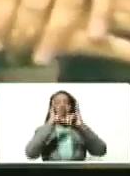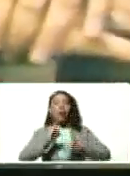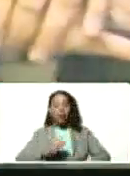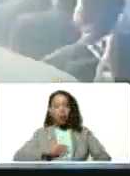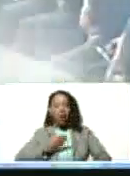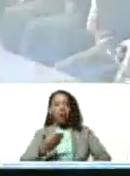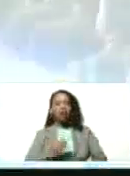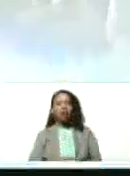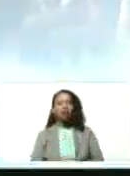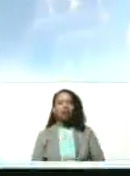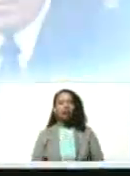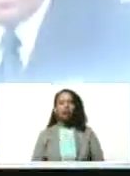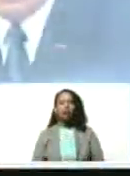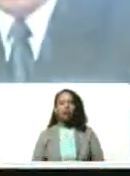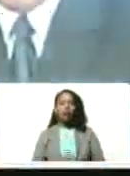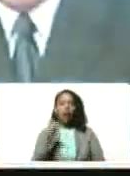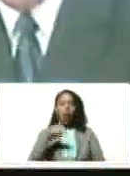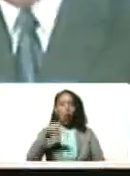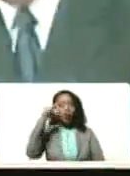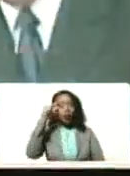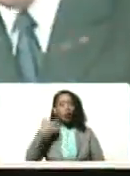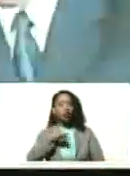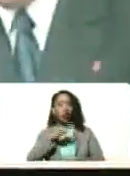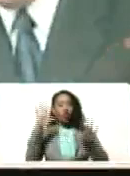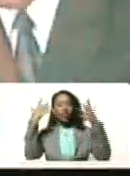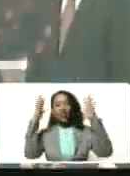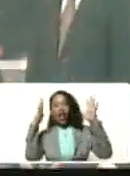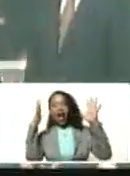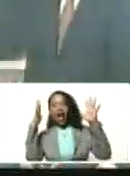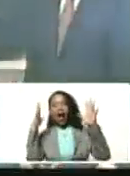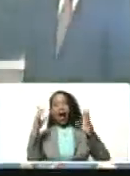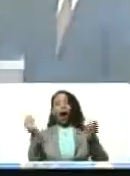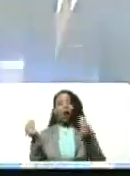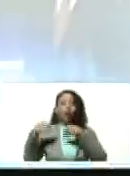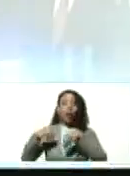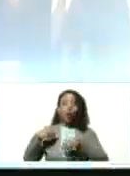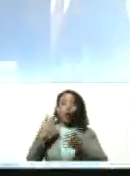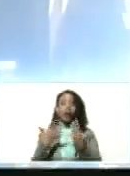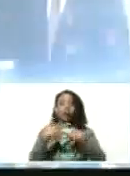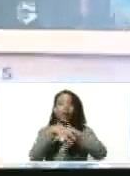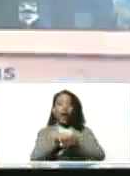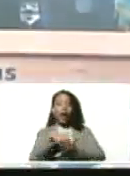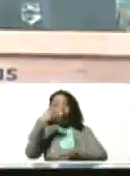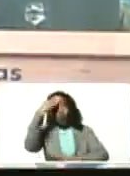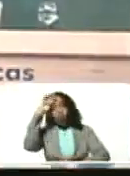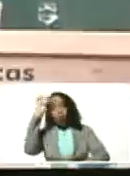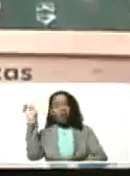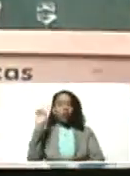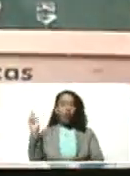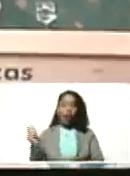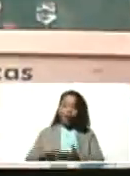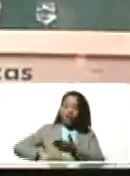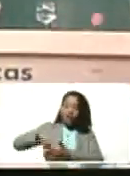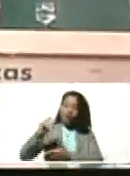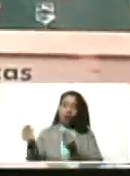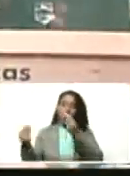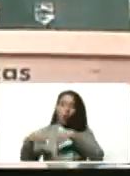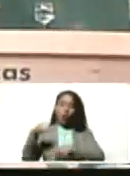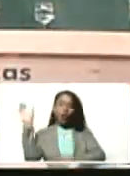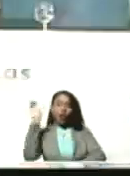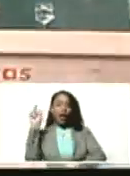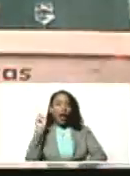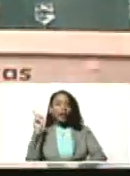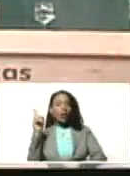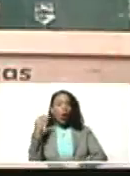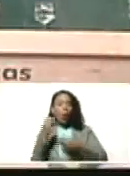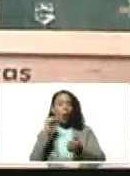posible. El día de hoy estamos conmemorando el convenio integral de cooperación entre Cuba y Venezuela. Ese convenio de Caracas fue como